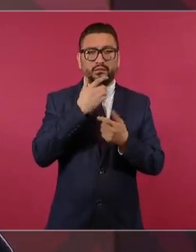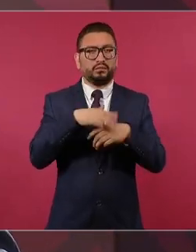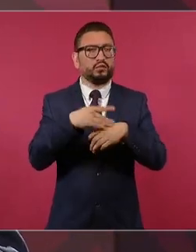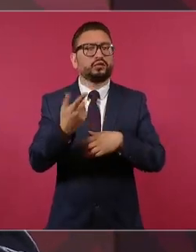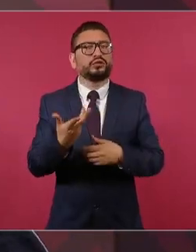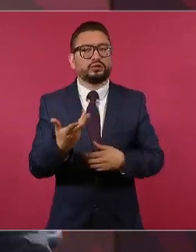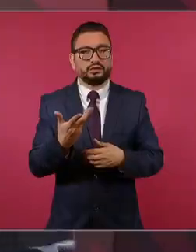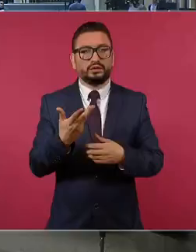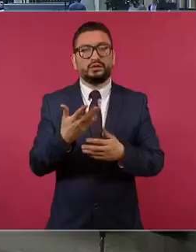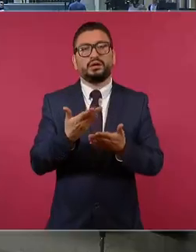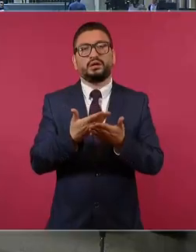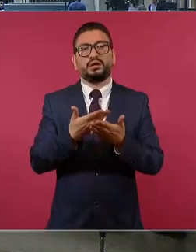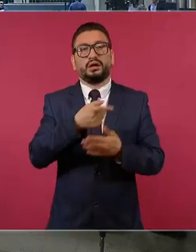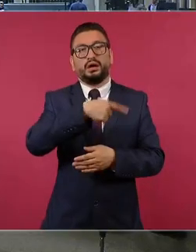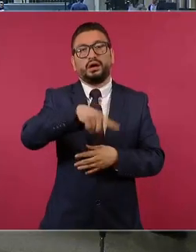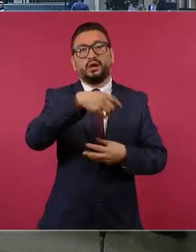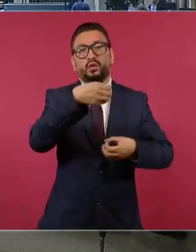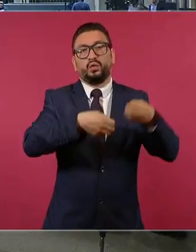hay que pagarles